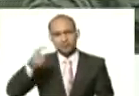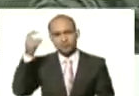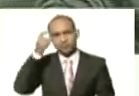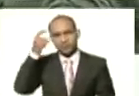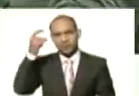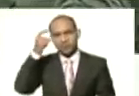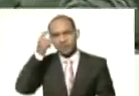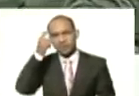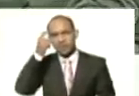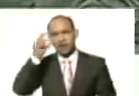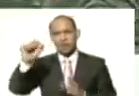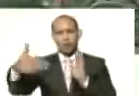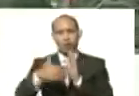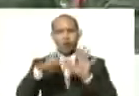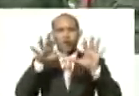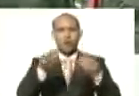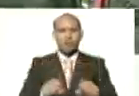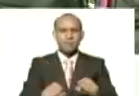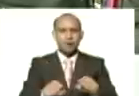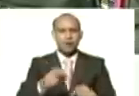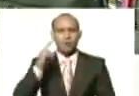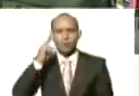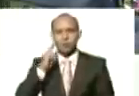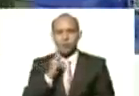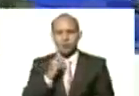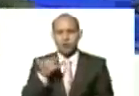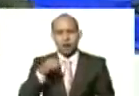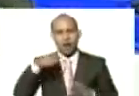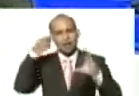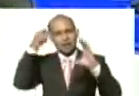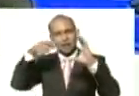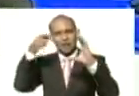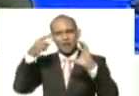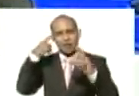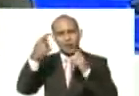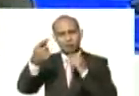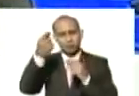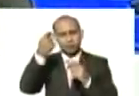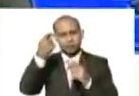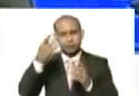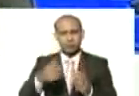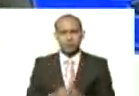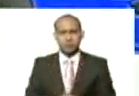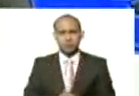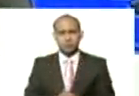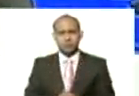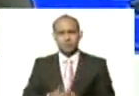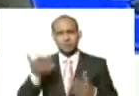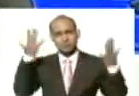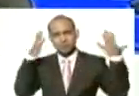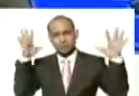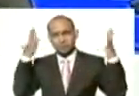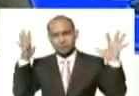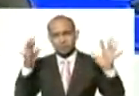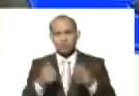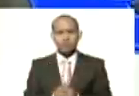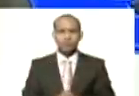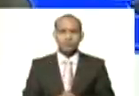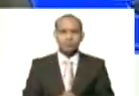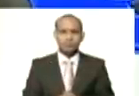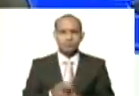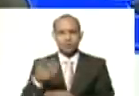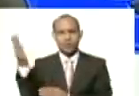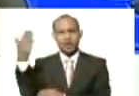del antiimperialismo bolivariano. Tenemos un buen video para recordar, para conmemorar y para celebrar